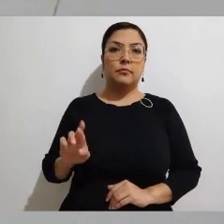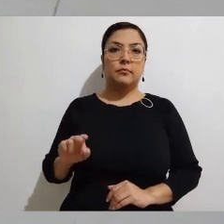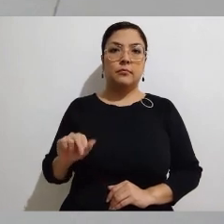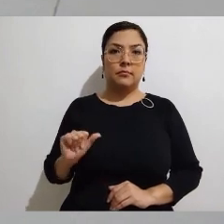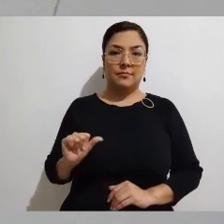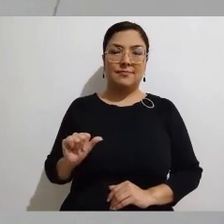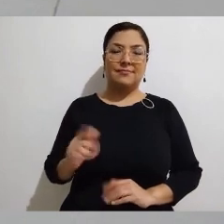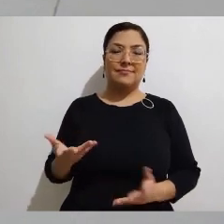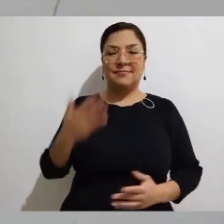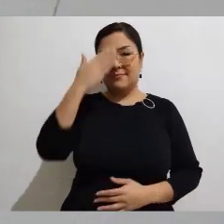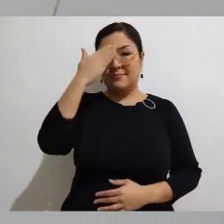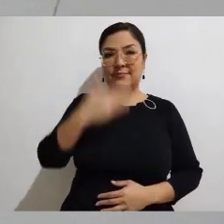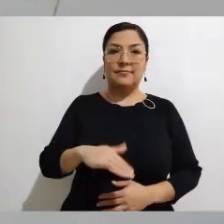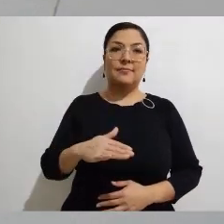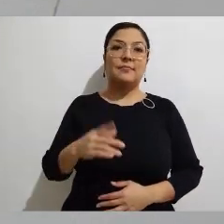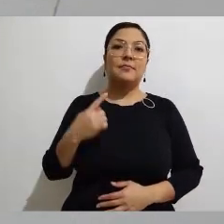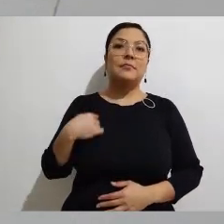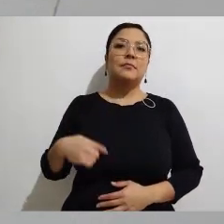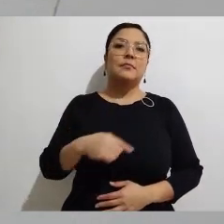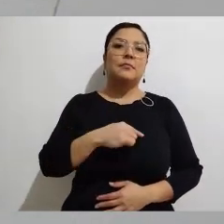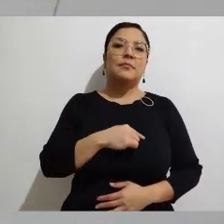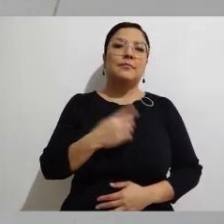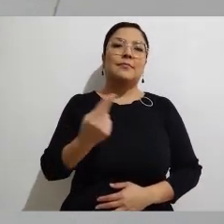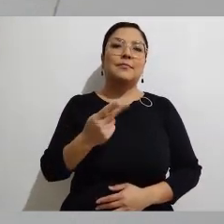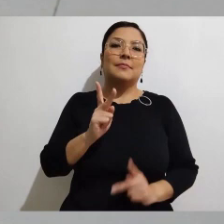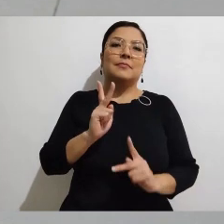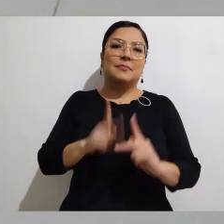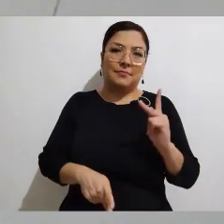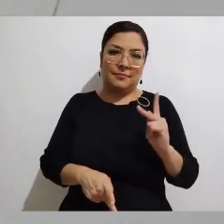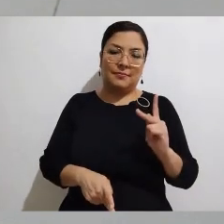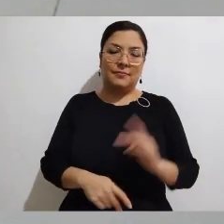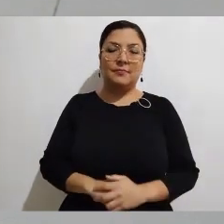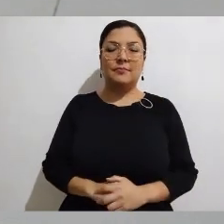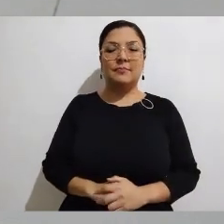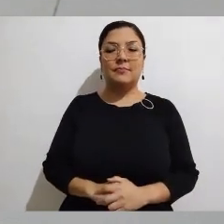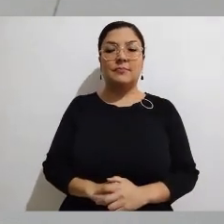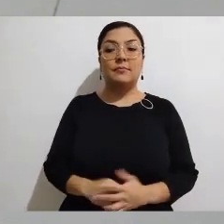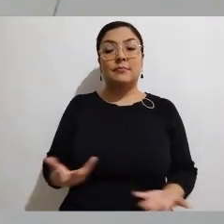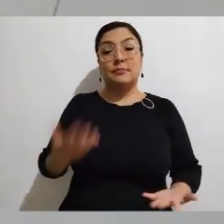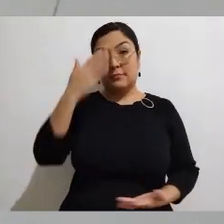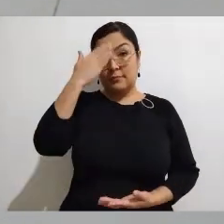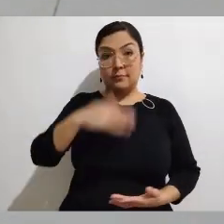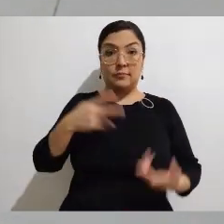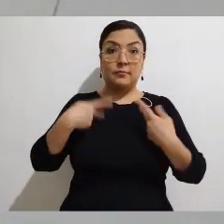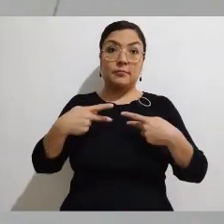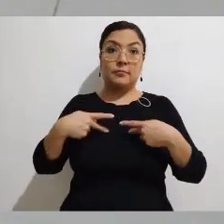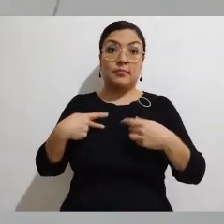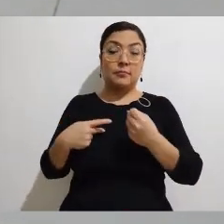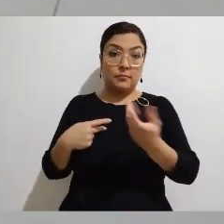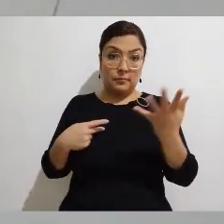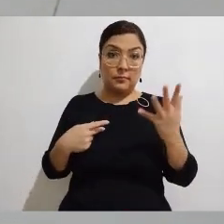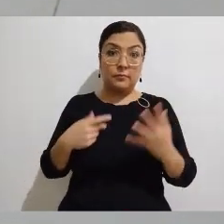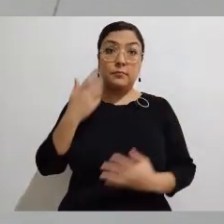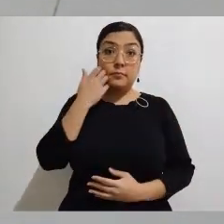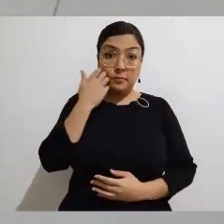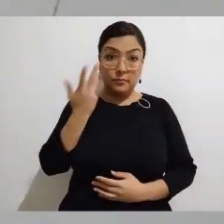que ir preparando para hacer nuestro primer corte. Recordarle a las personas interesadas en seguir el programa de la urna